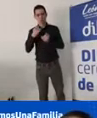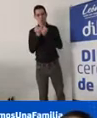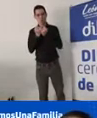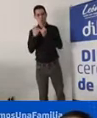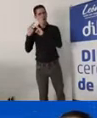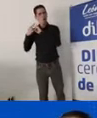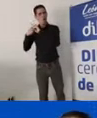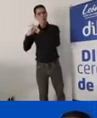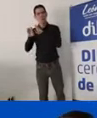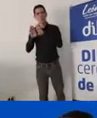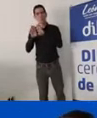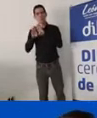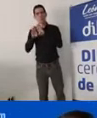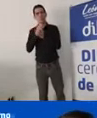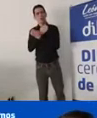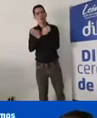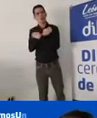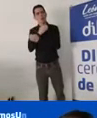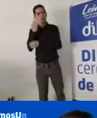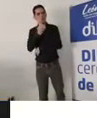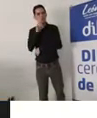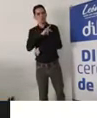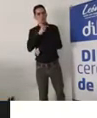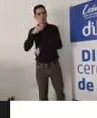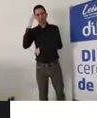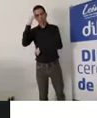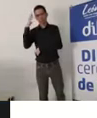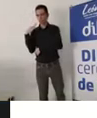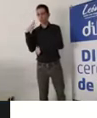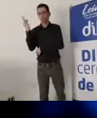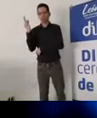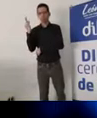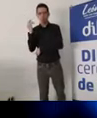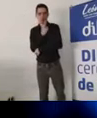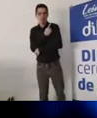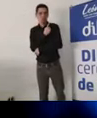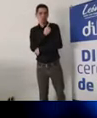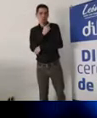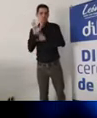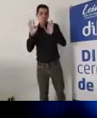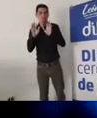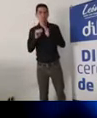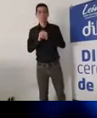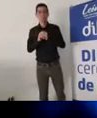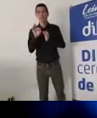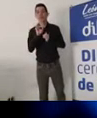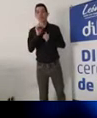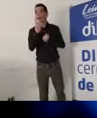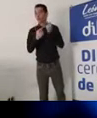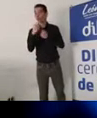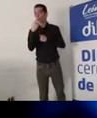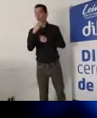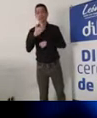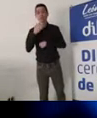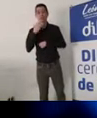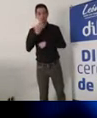pregunto a muchos de los jóvenes partícipes de este foro, seguramente muchos me van a responder que arrancaron como líderes estudiantiles en sus colegios, en sus